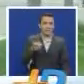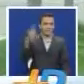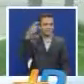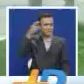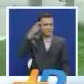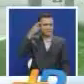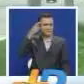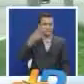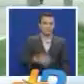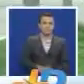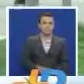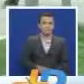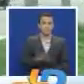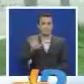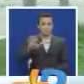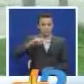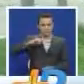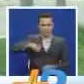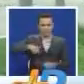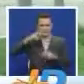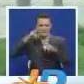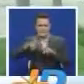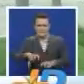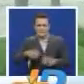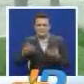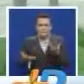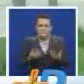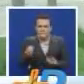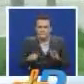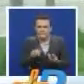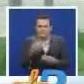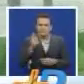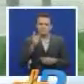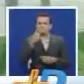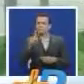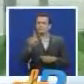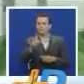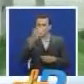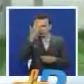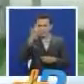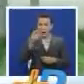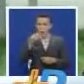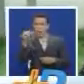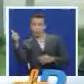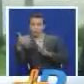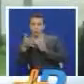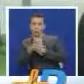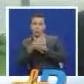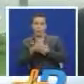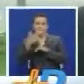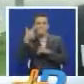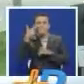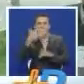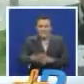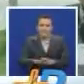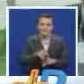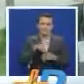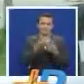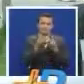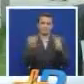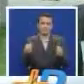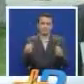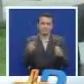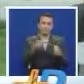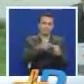la cabeza. Las autoridades investigan el hecho y al parecer hay una versión que señala que se trataría de un enfrentamiento